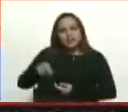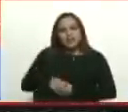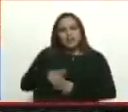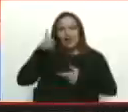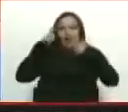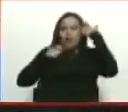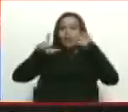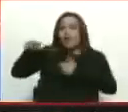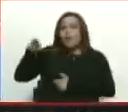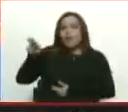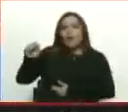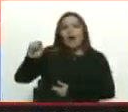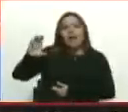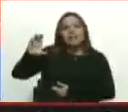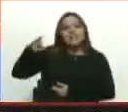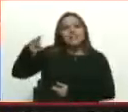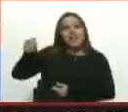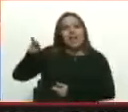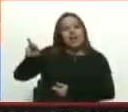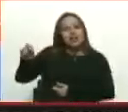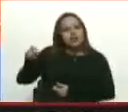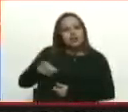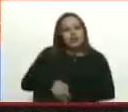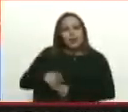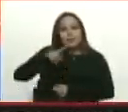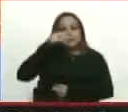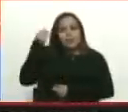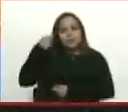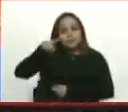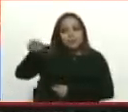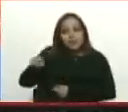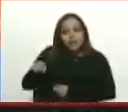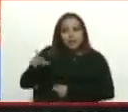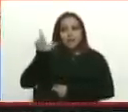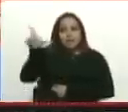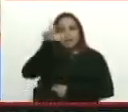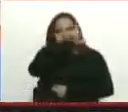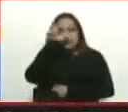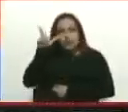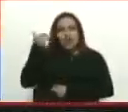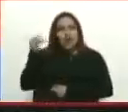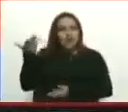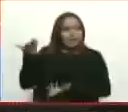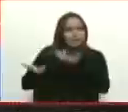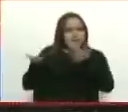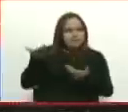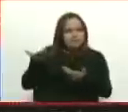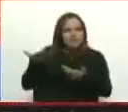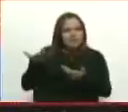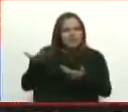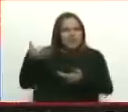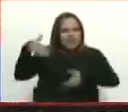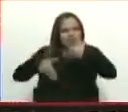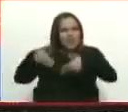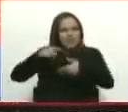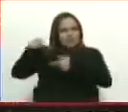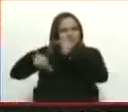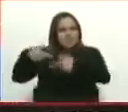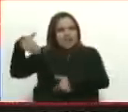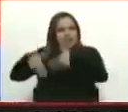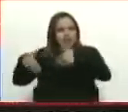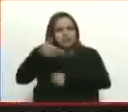de la oposición. ¿Creen ustedes desde el PSU que estos aspirantes tengan peso para medirse en las próximas